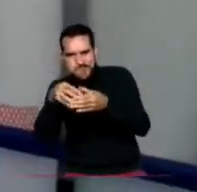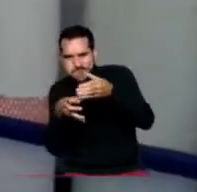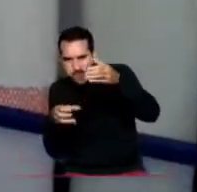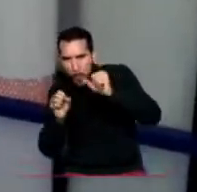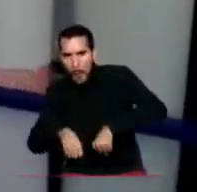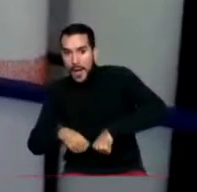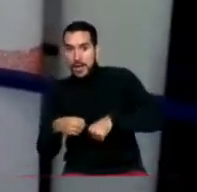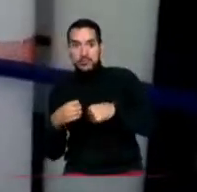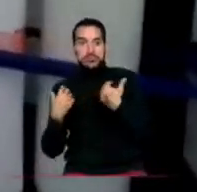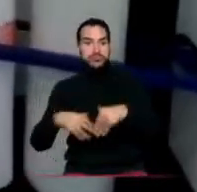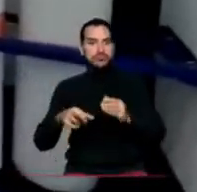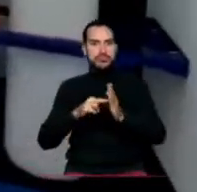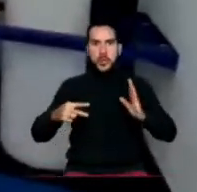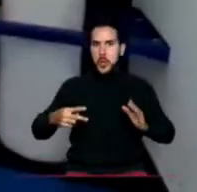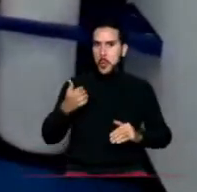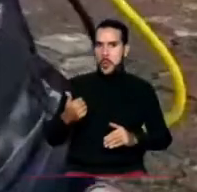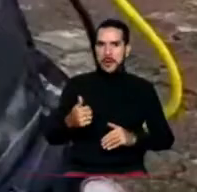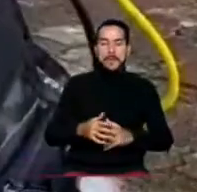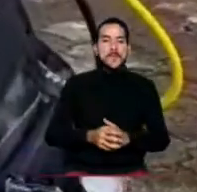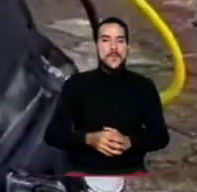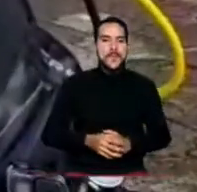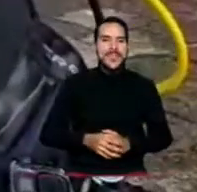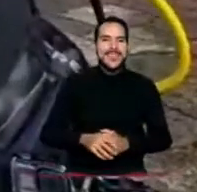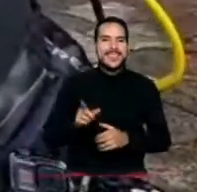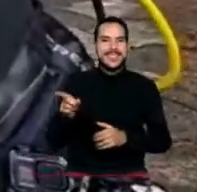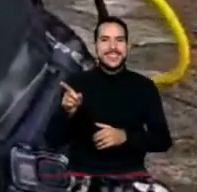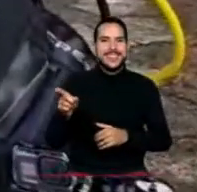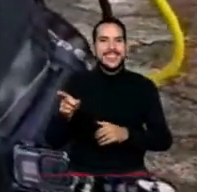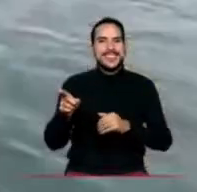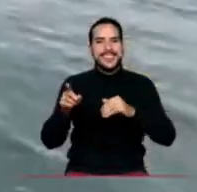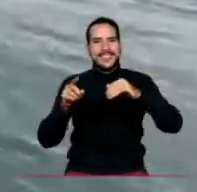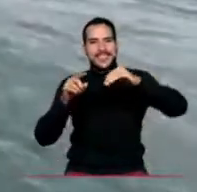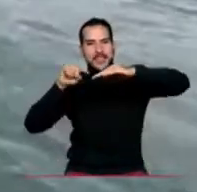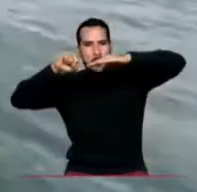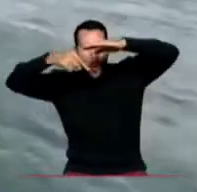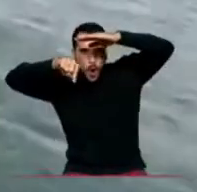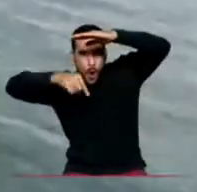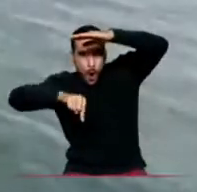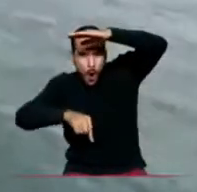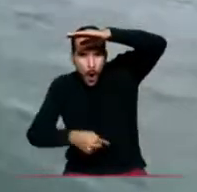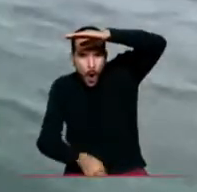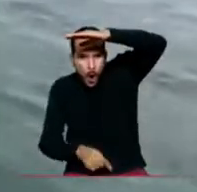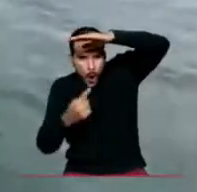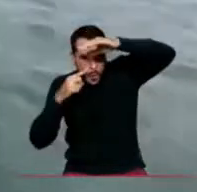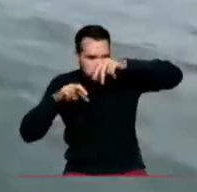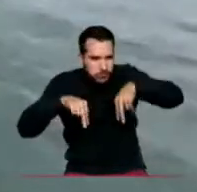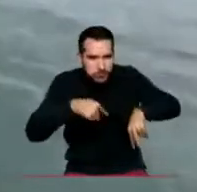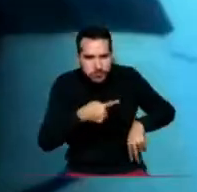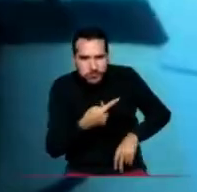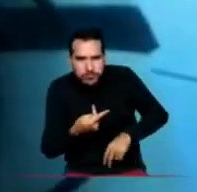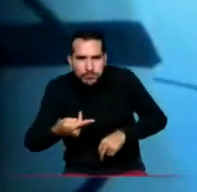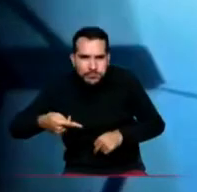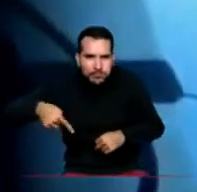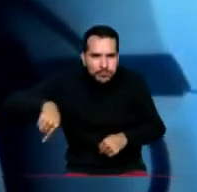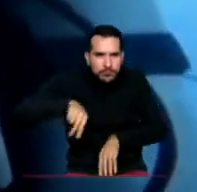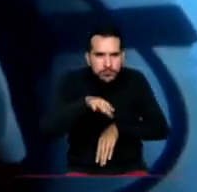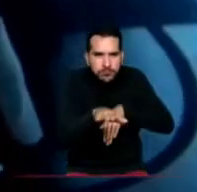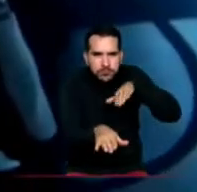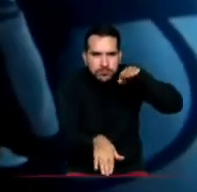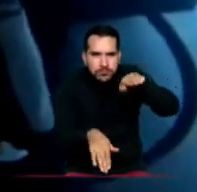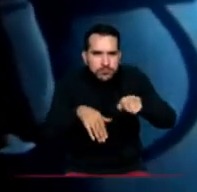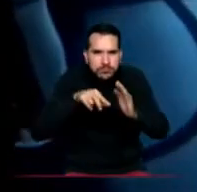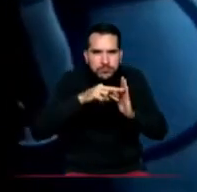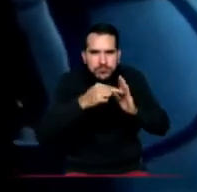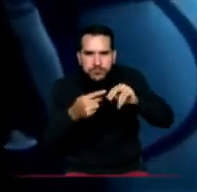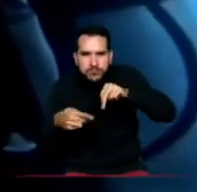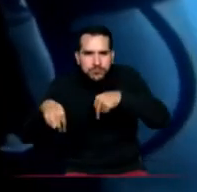de protección del medio ambiente, el buceo de profundidad facilita el control de especies invasoras que se ocultan a profundidades de